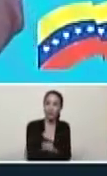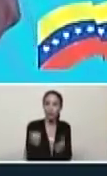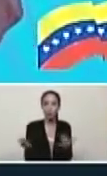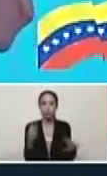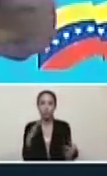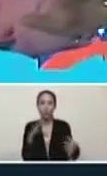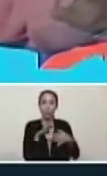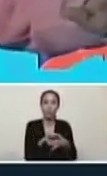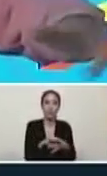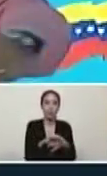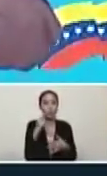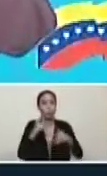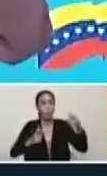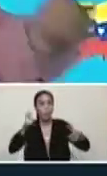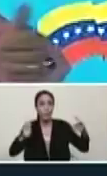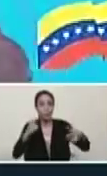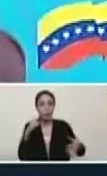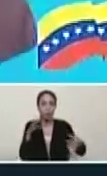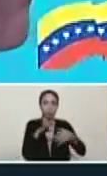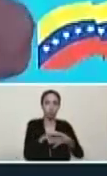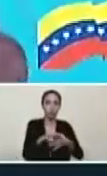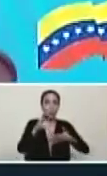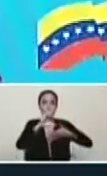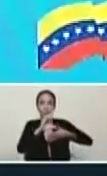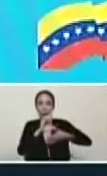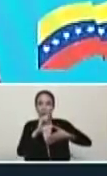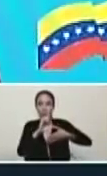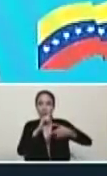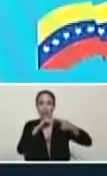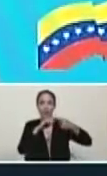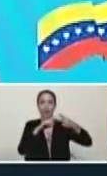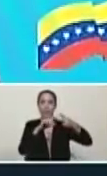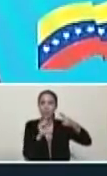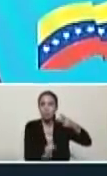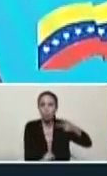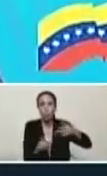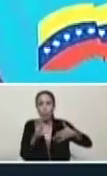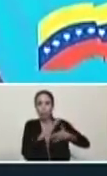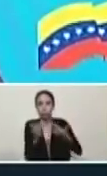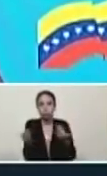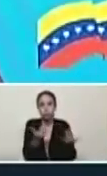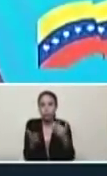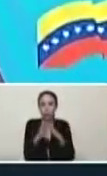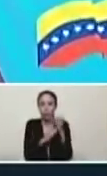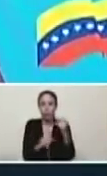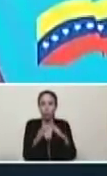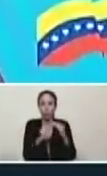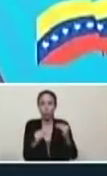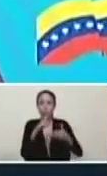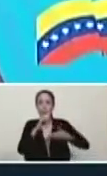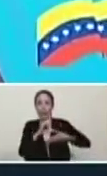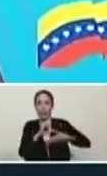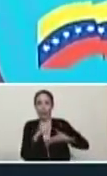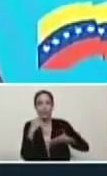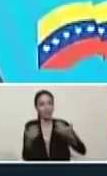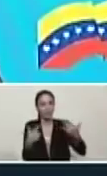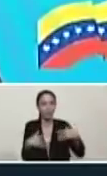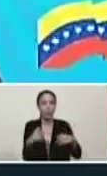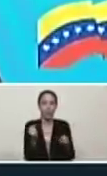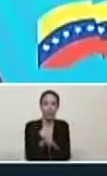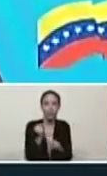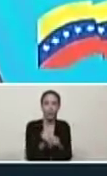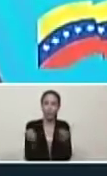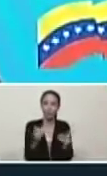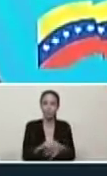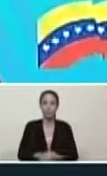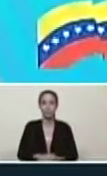solidaridad entre los pueblos de América Latina, de América del Sur, del Caribe, entre los pueblos del mundo. Tenemos una diplomacia de paz, una